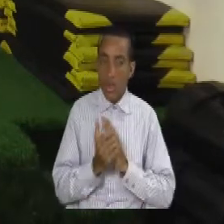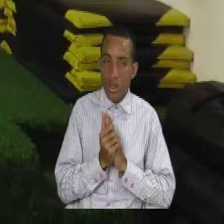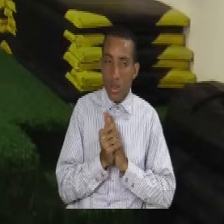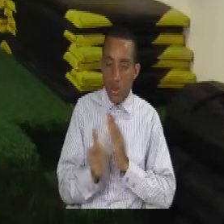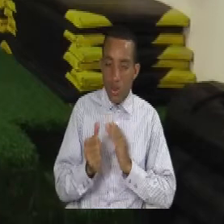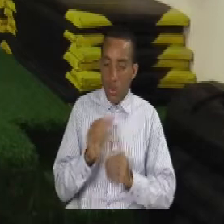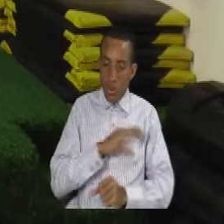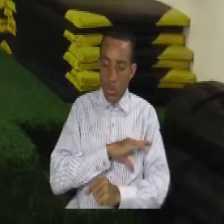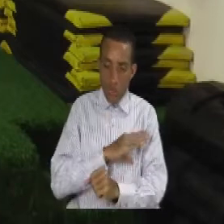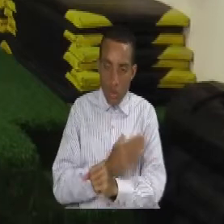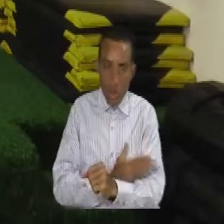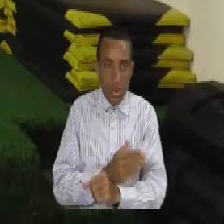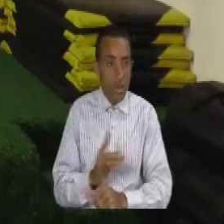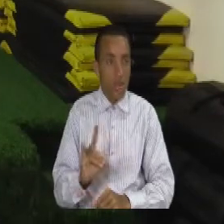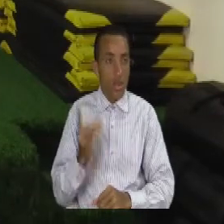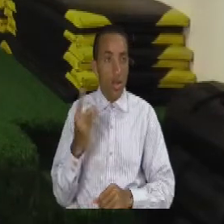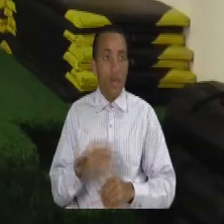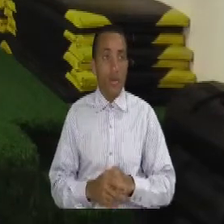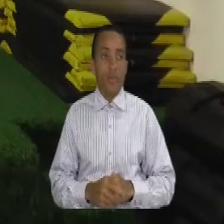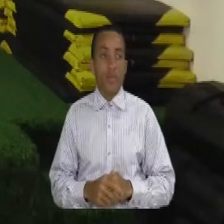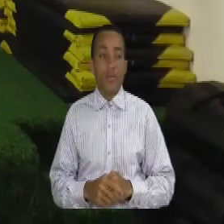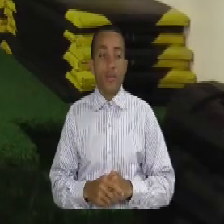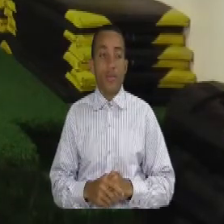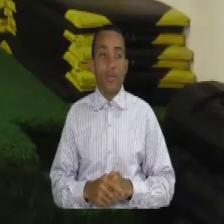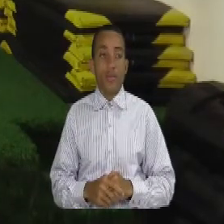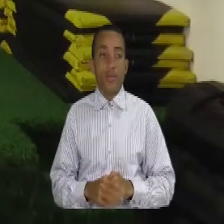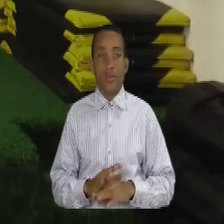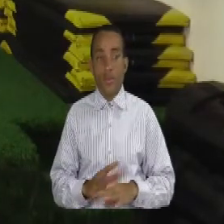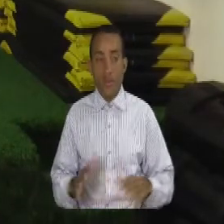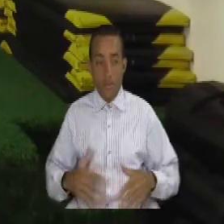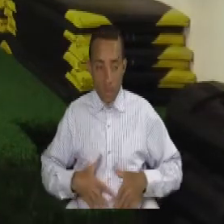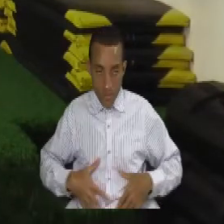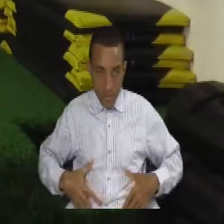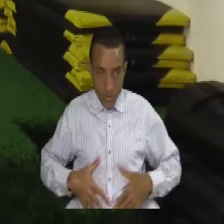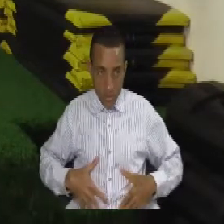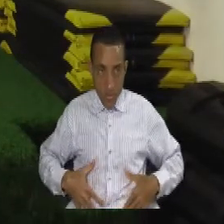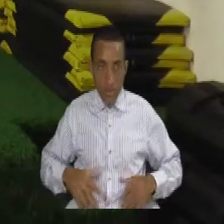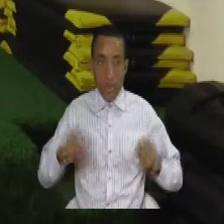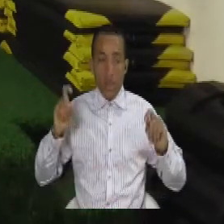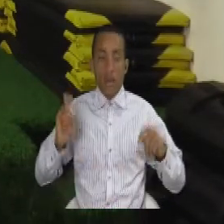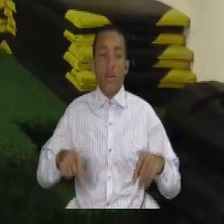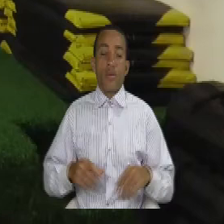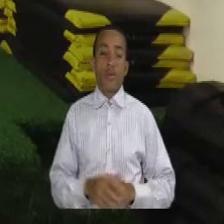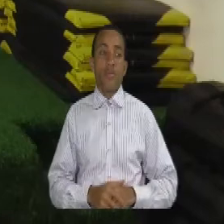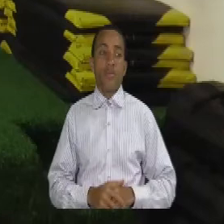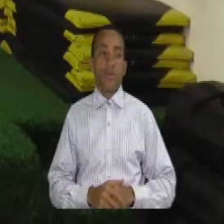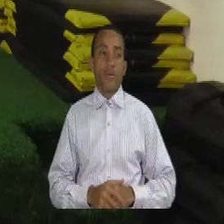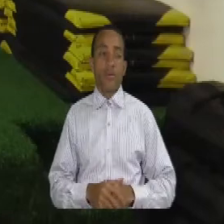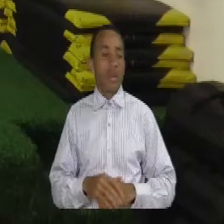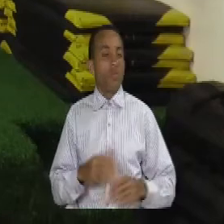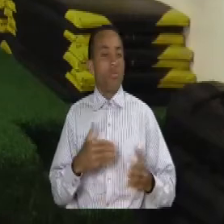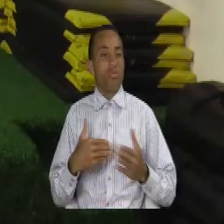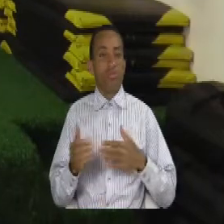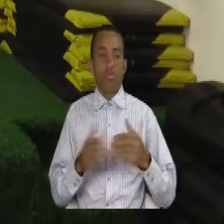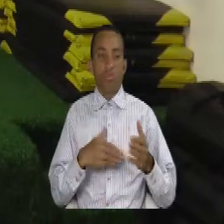fuerza que vamos a realizar. Entonces, la zona de core hay que trabajarla, ¿sí? No importa que esté